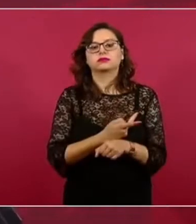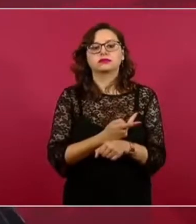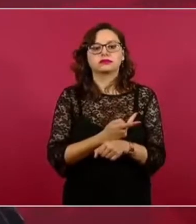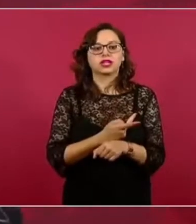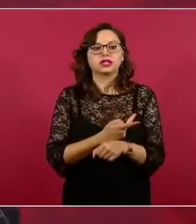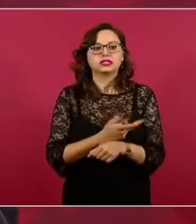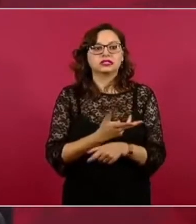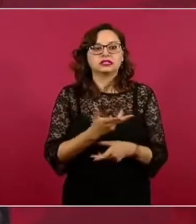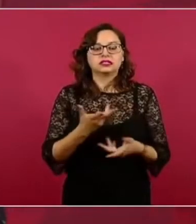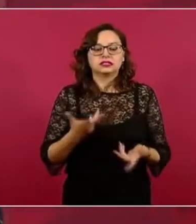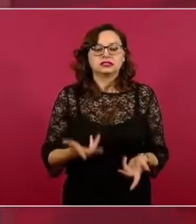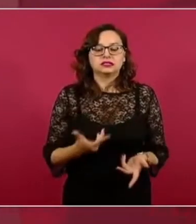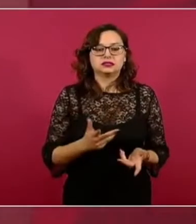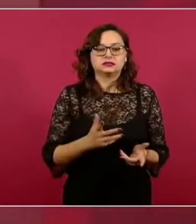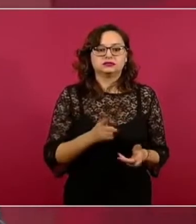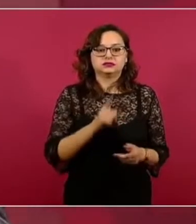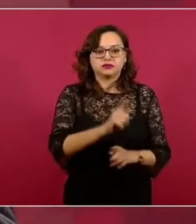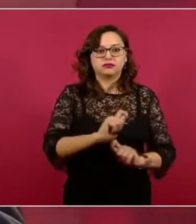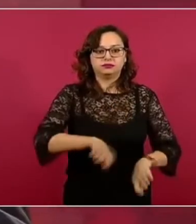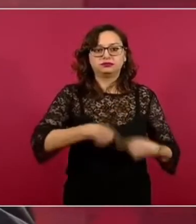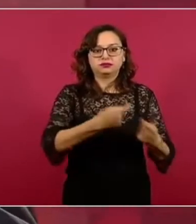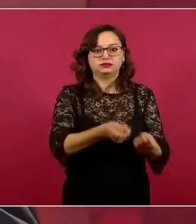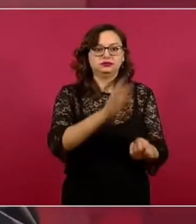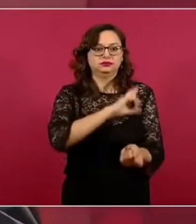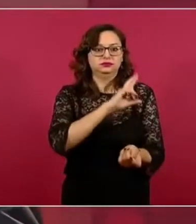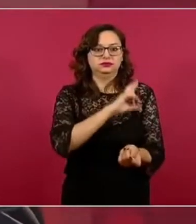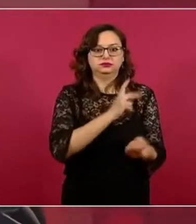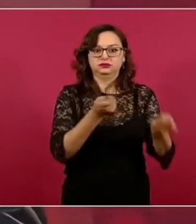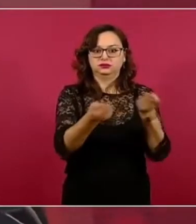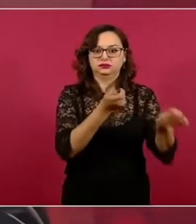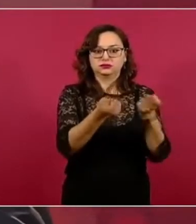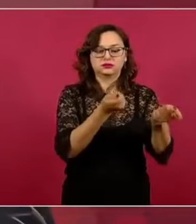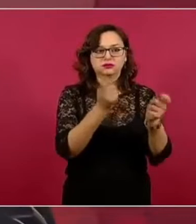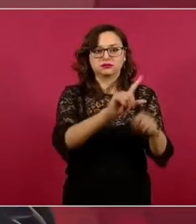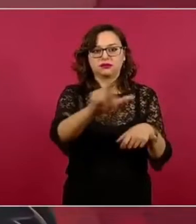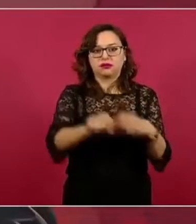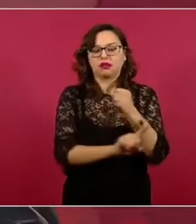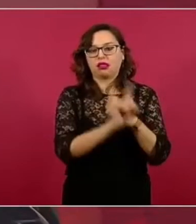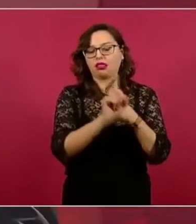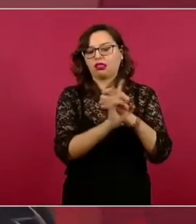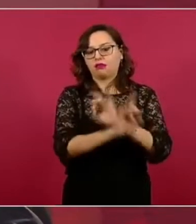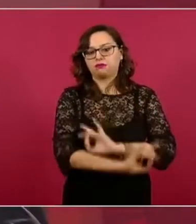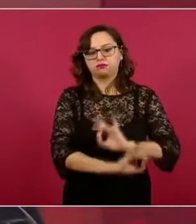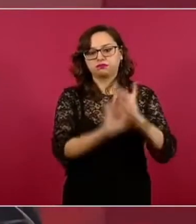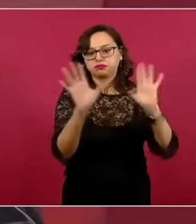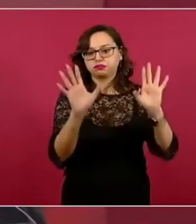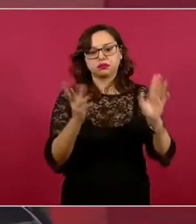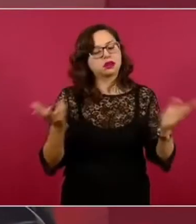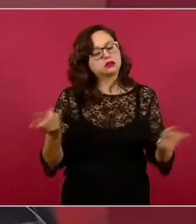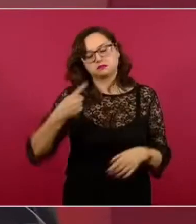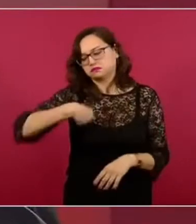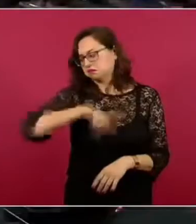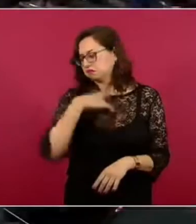de estas estancias infantiles. Entonces, ¿qué dijimos? Le vamos a entregar a